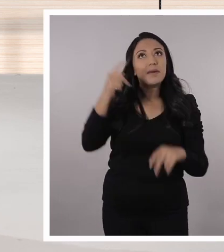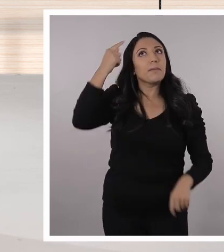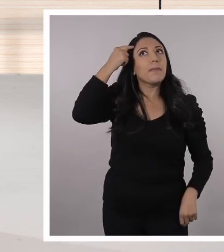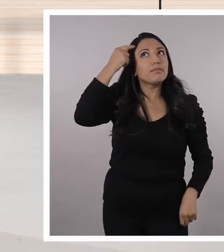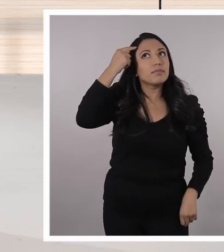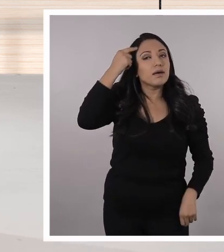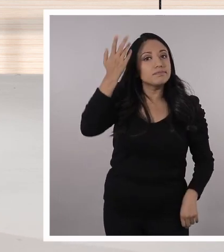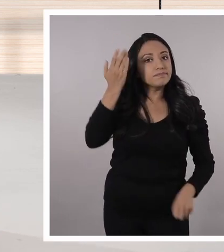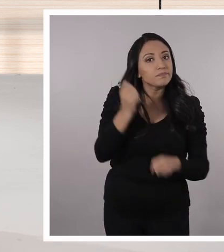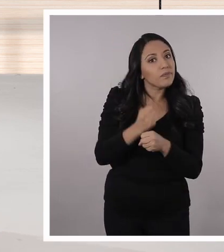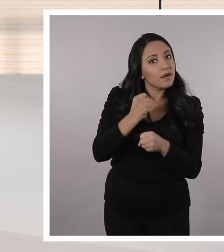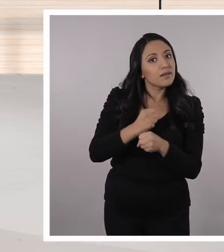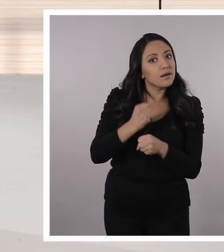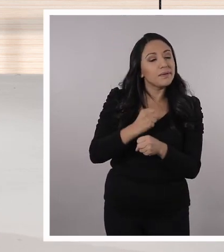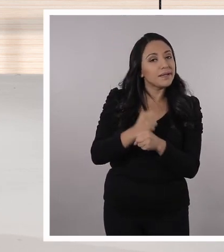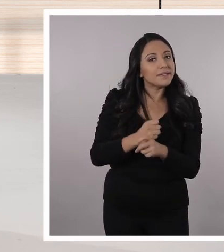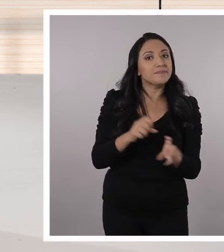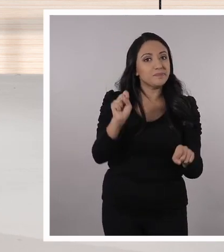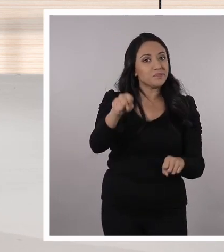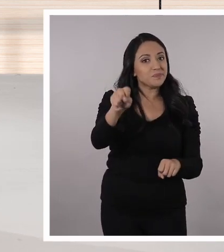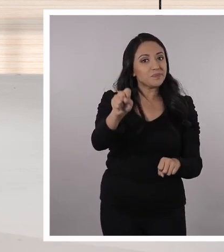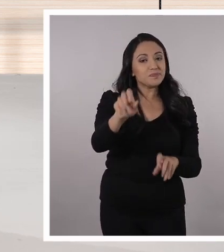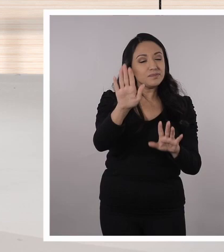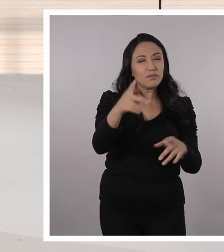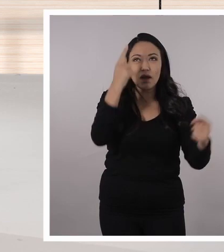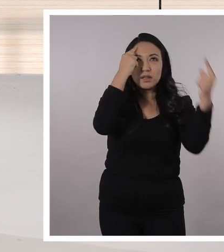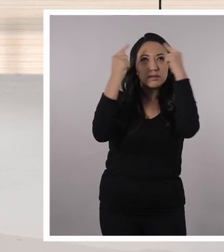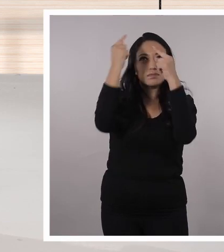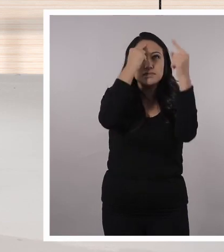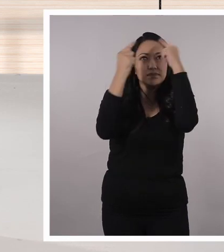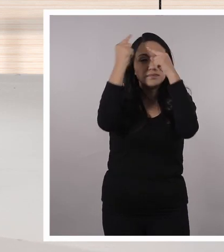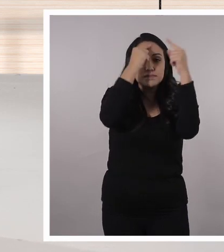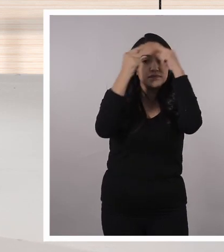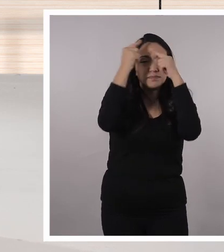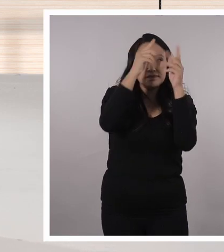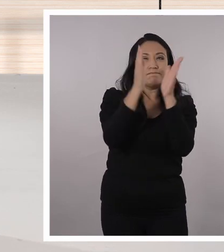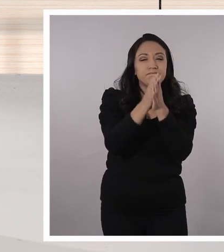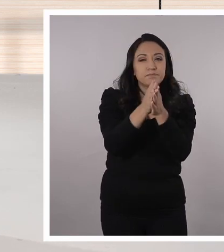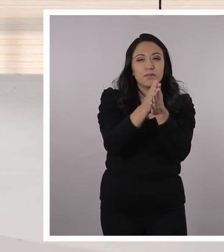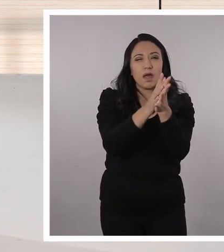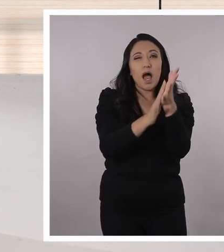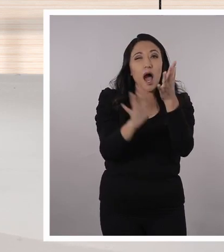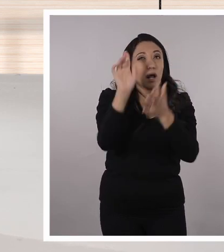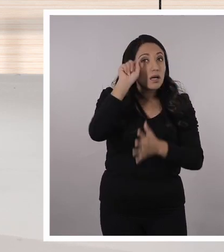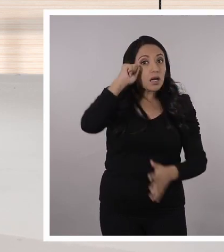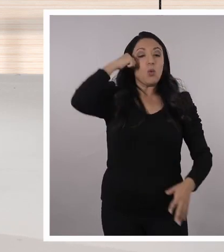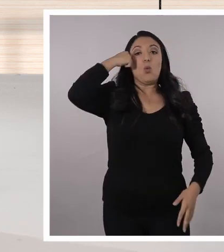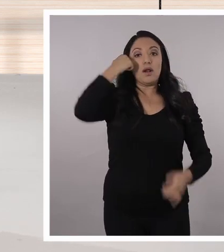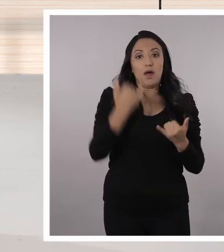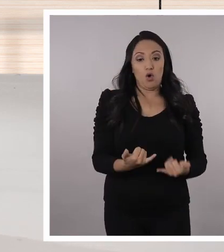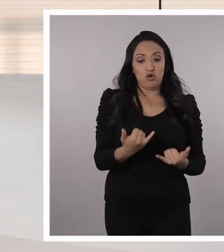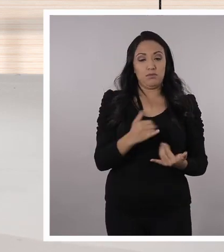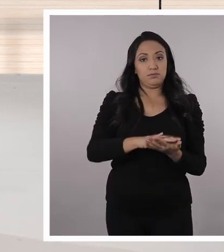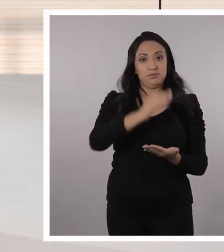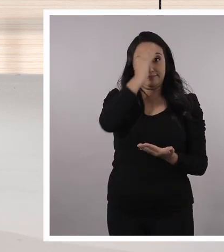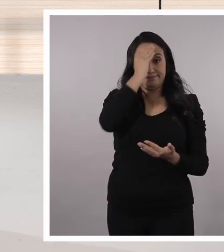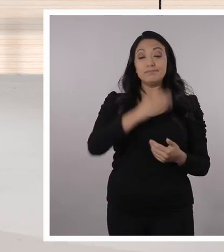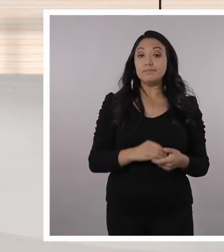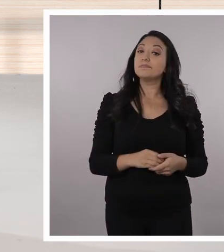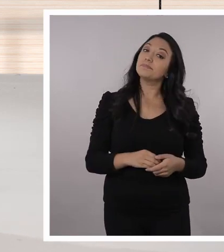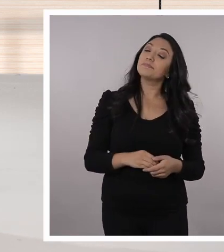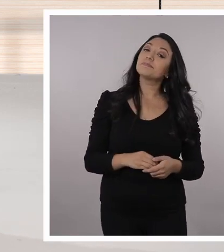nuestra mente. Así que hoy vamos a poner en práctica ese ejercicio mental y vamos a recordar lo que hemos visto en la clase